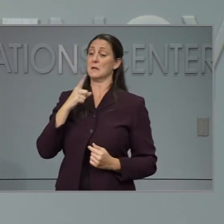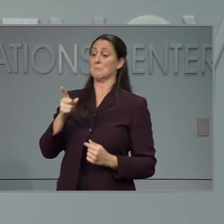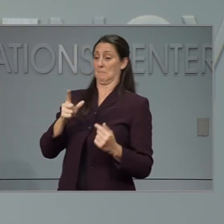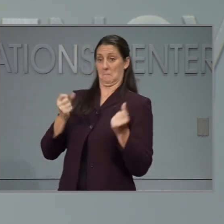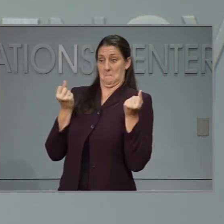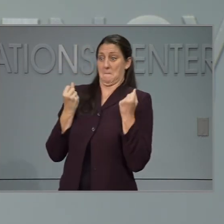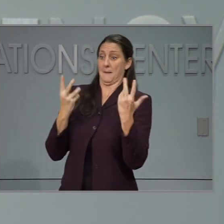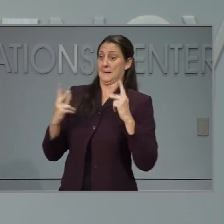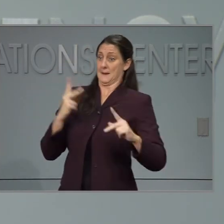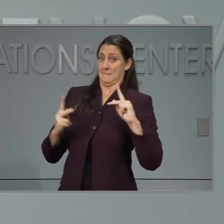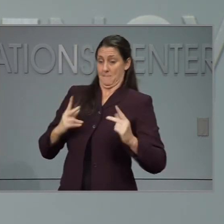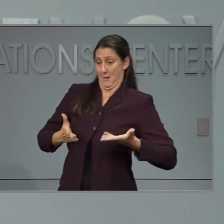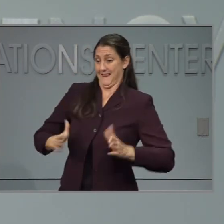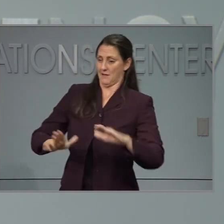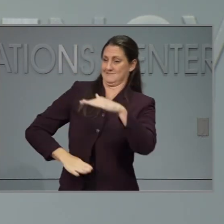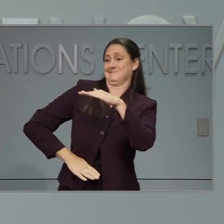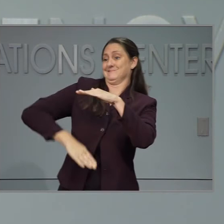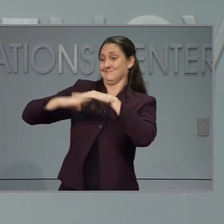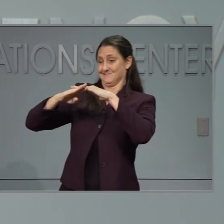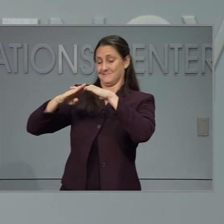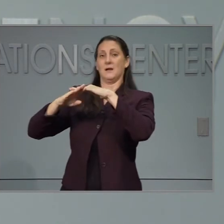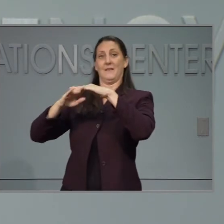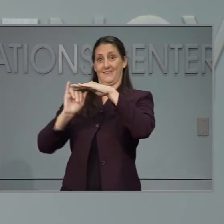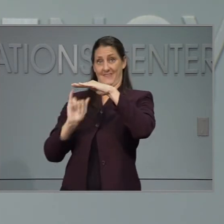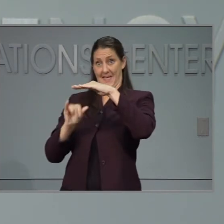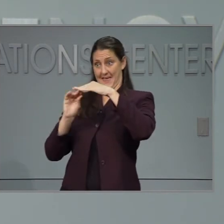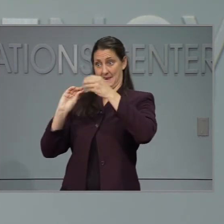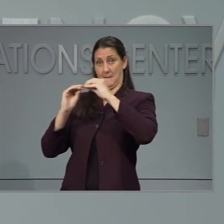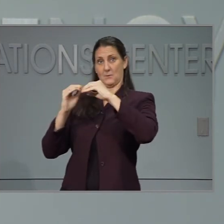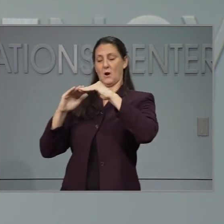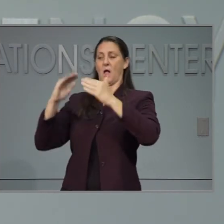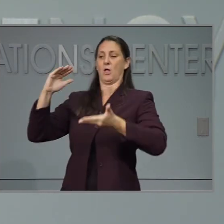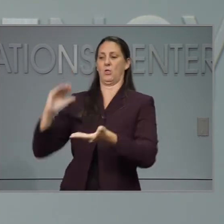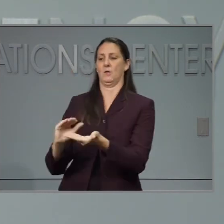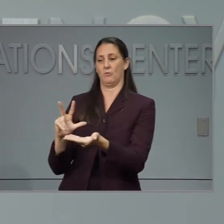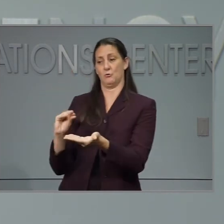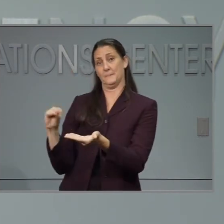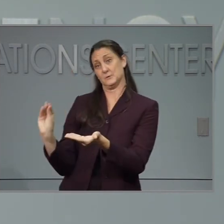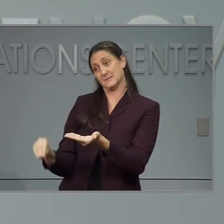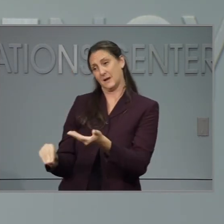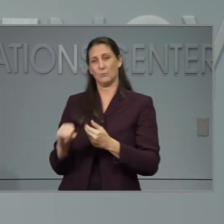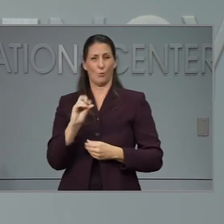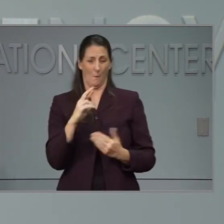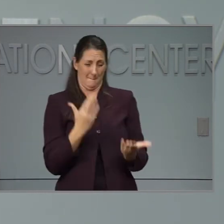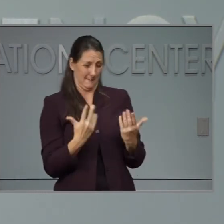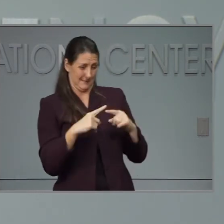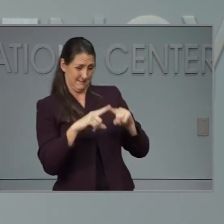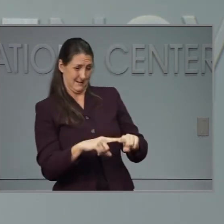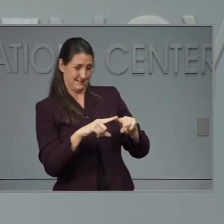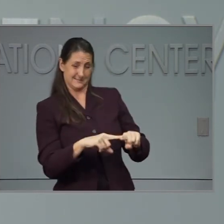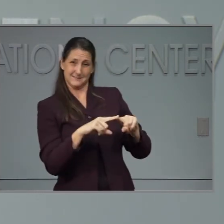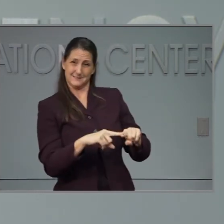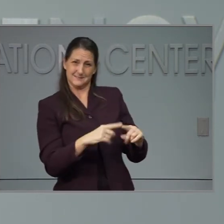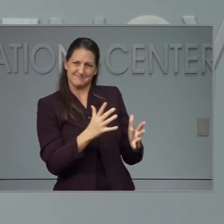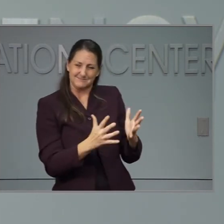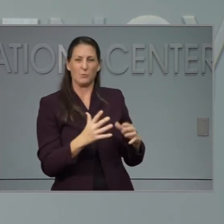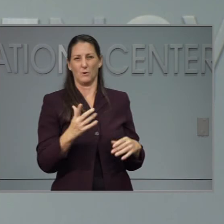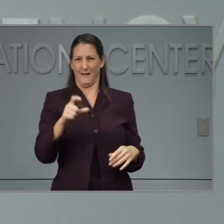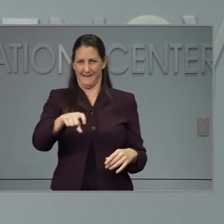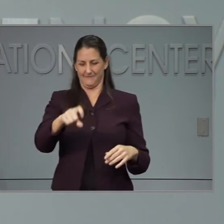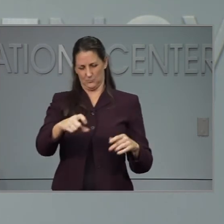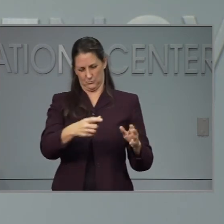espacio. Y depende cómo esté distribuido este negocio. Yo los incentivo que para